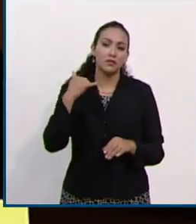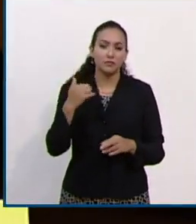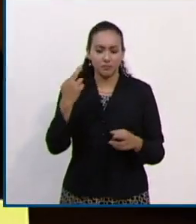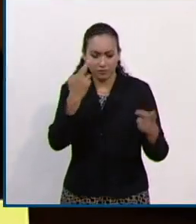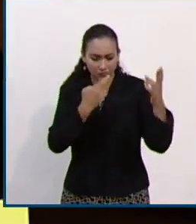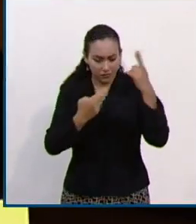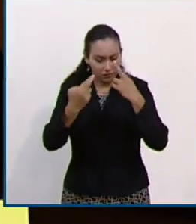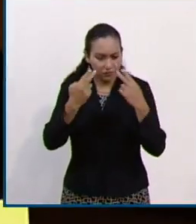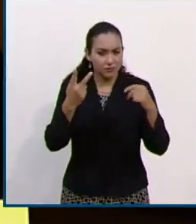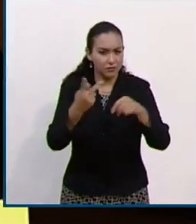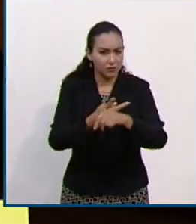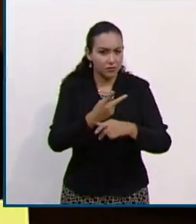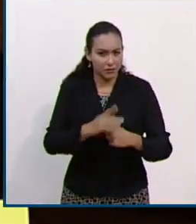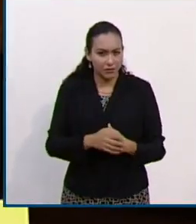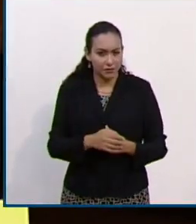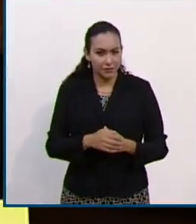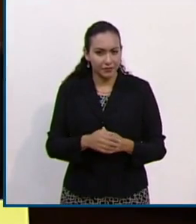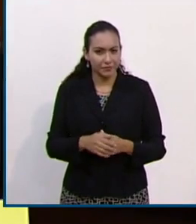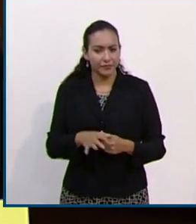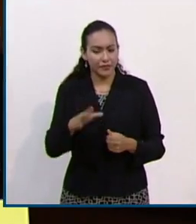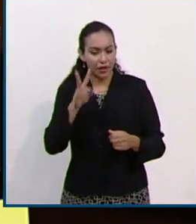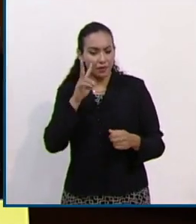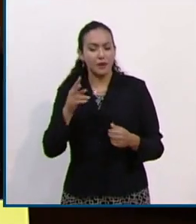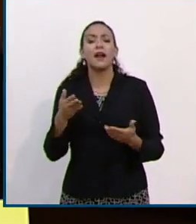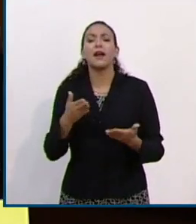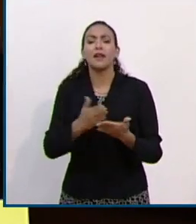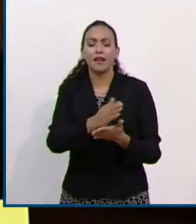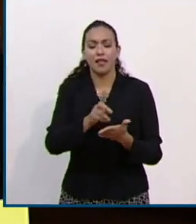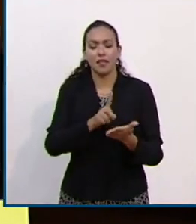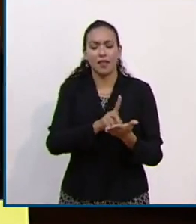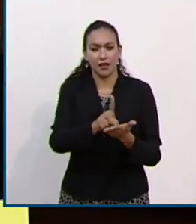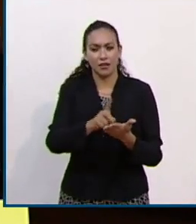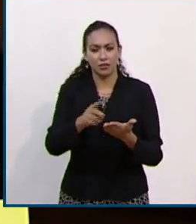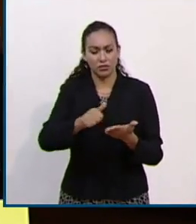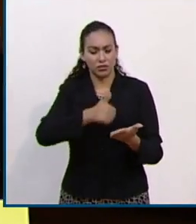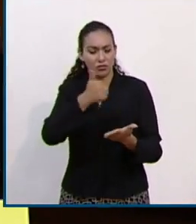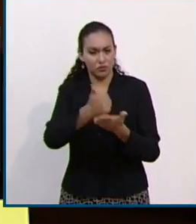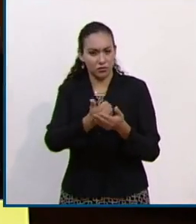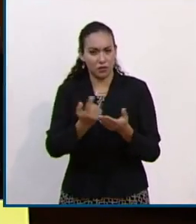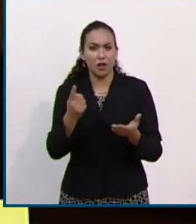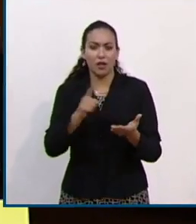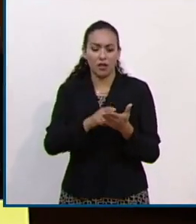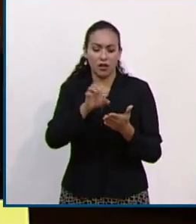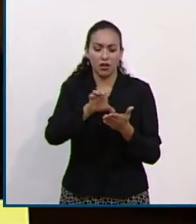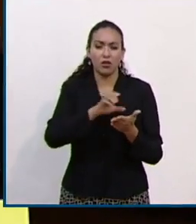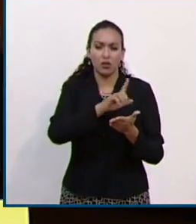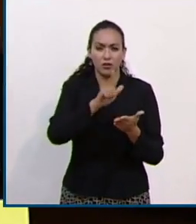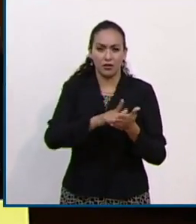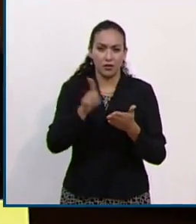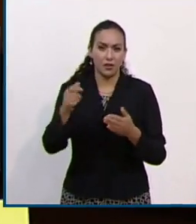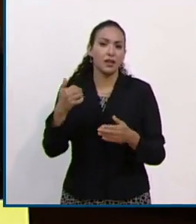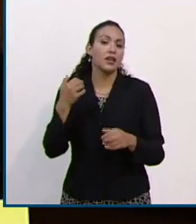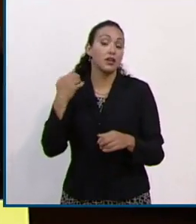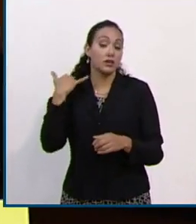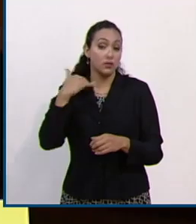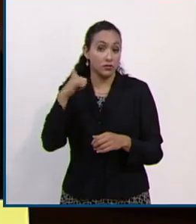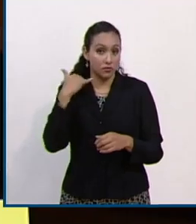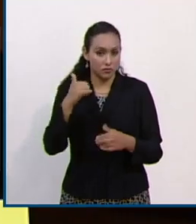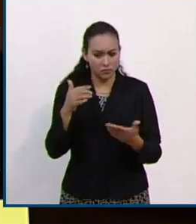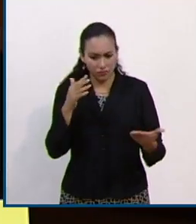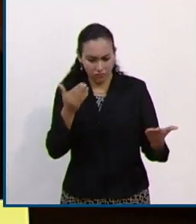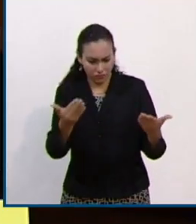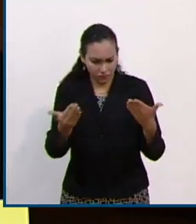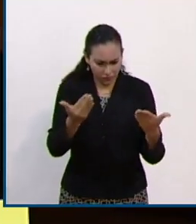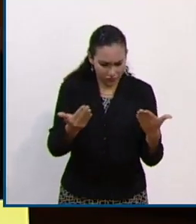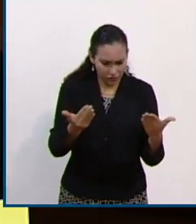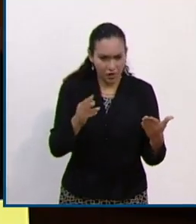La incorporación del concepto de derecho a la ciudad en la Constitución Política del Estado de Yucatán no implica alguna